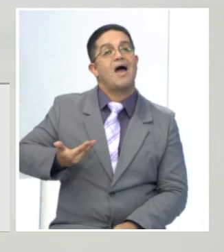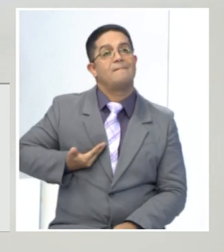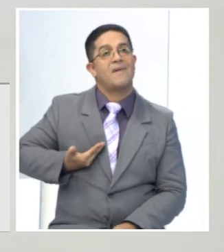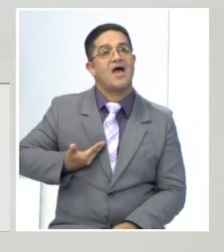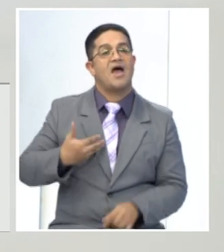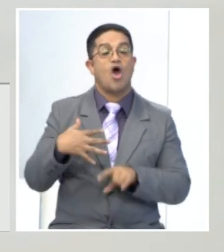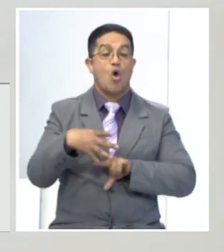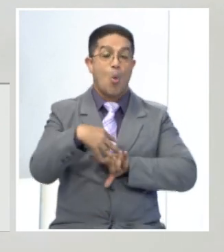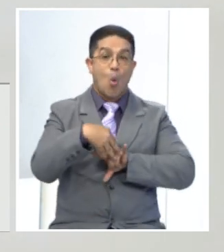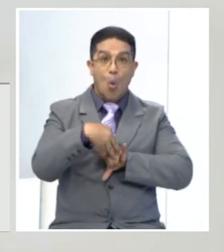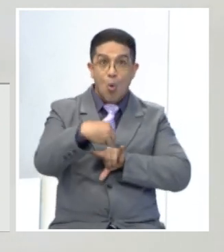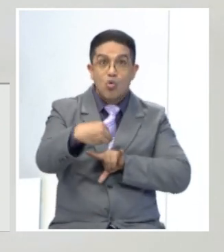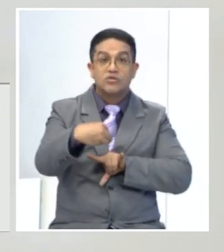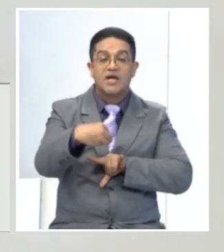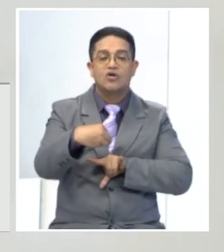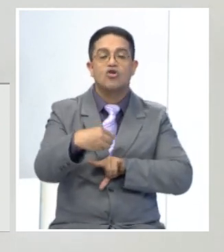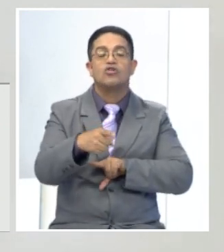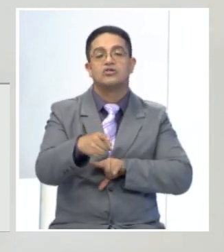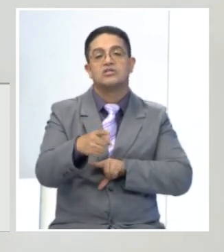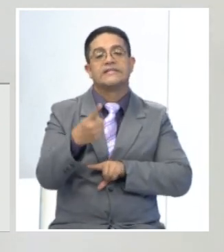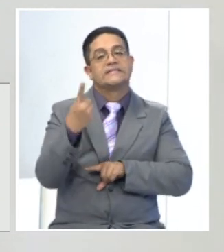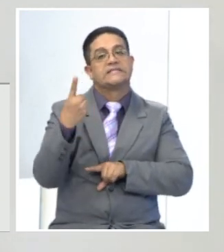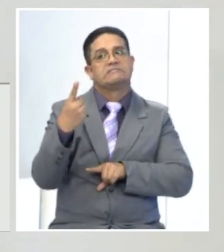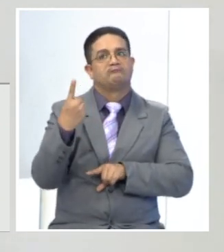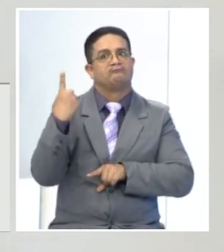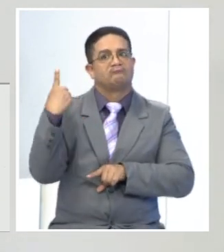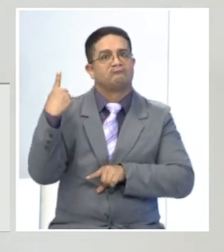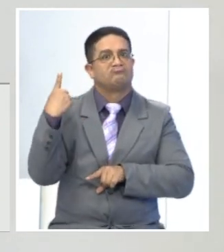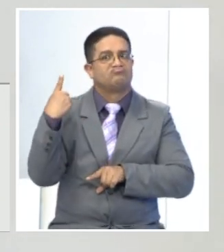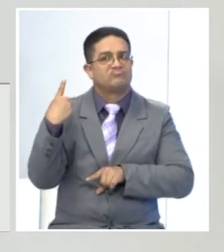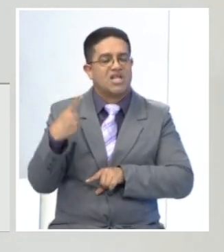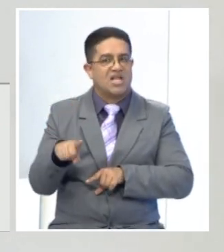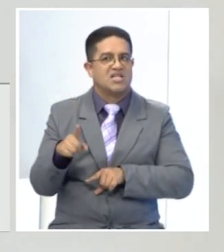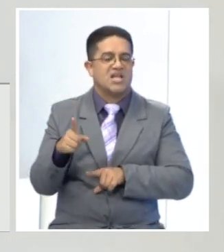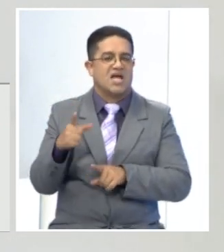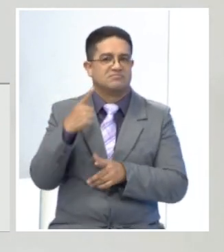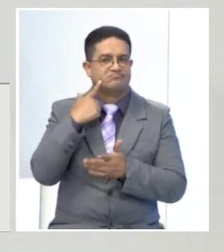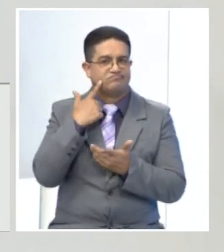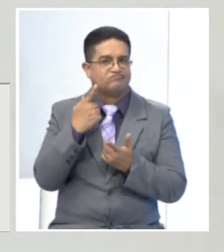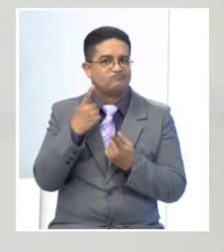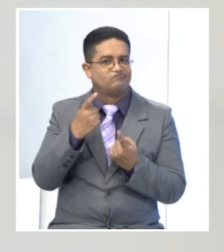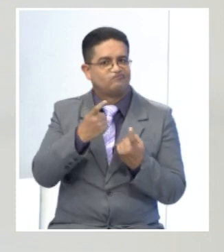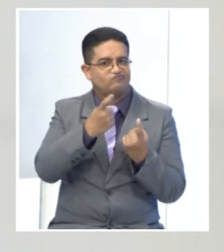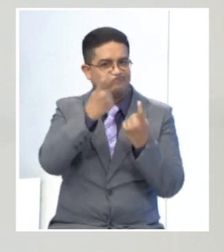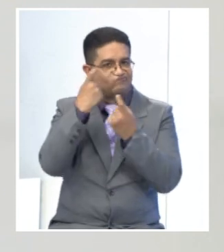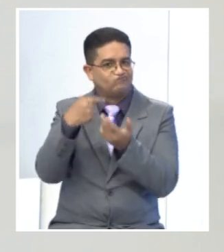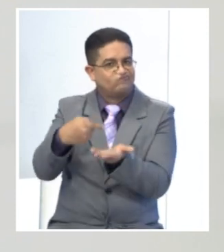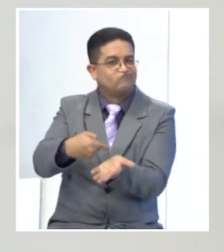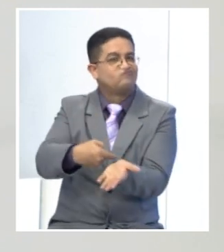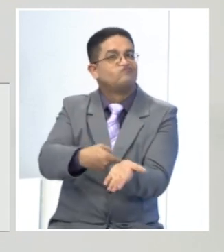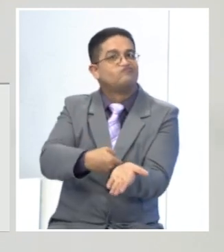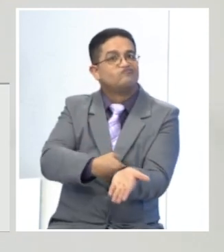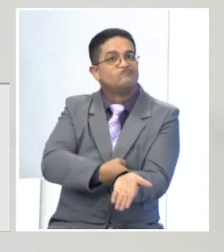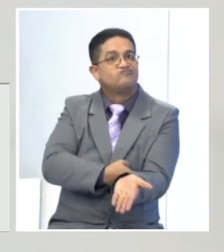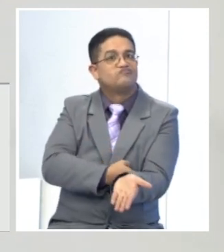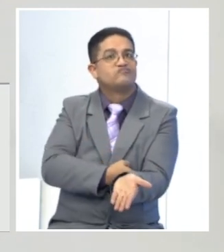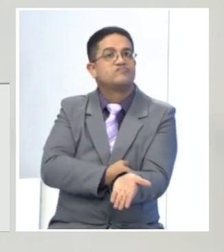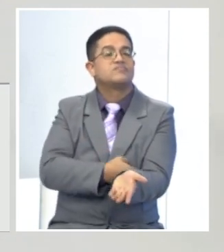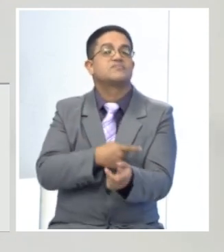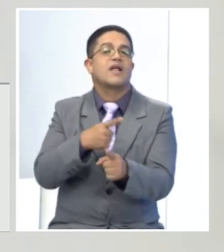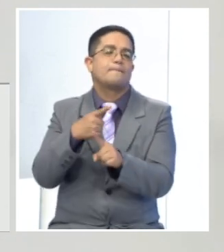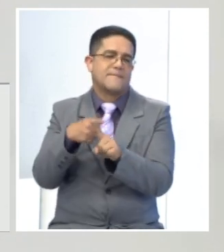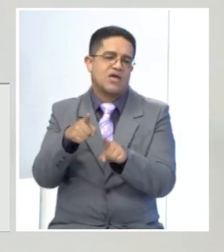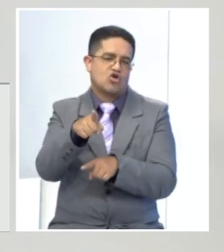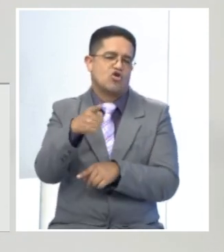cuello uterino. Son pacientes que estuvieron sometidas a algún tipo de tratamiento quirúrgico o a quimio o a radio. Pacientes que tuvieron algún tipo de